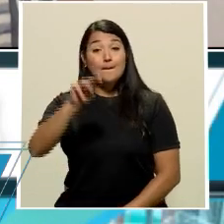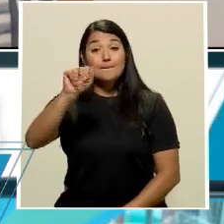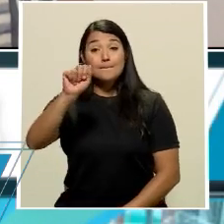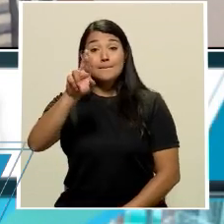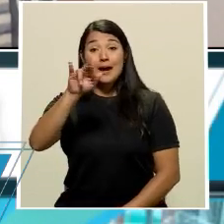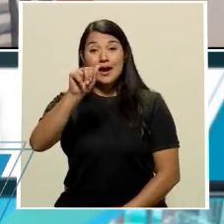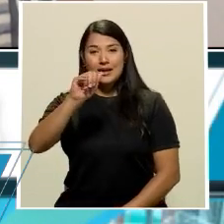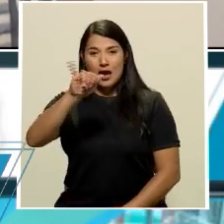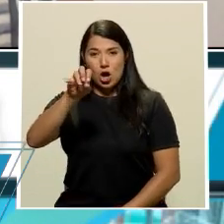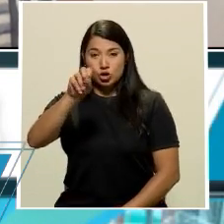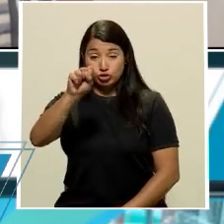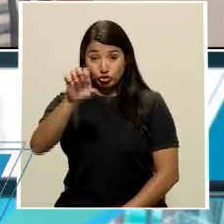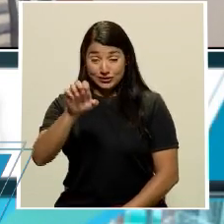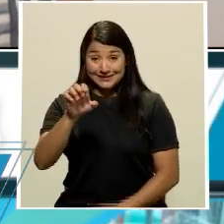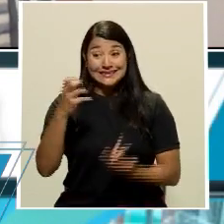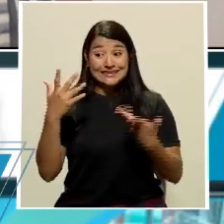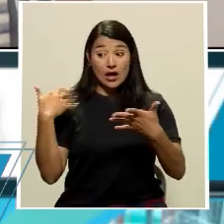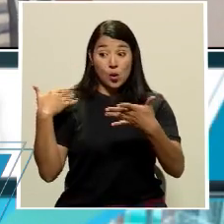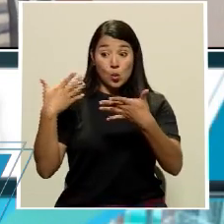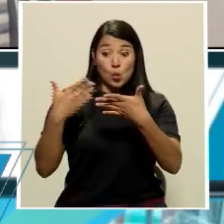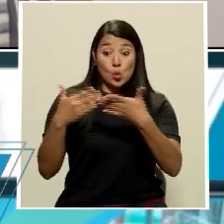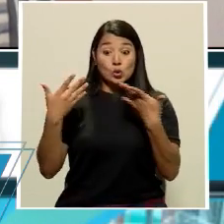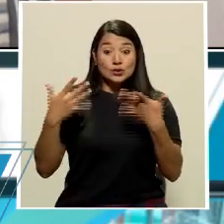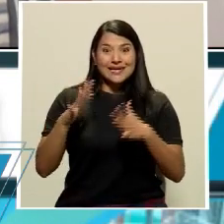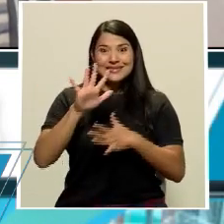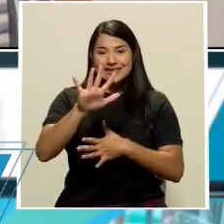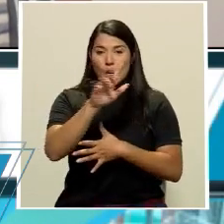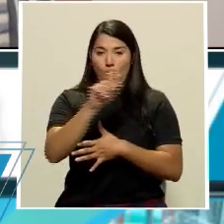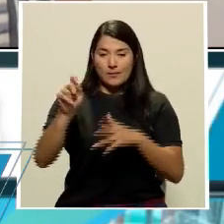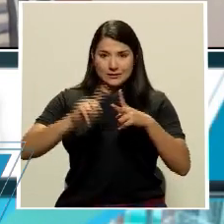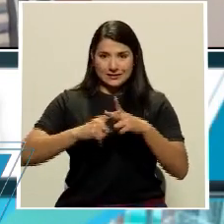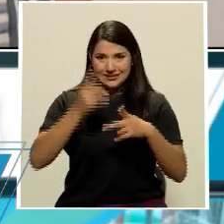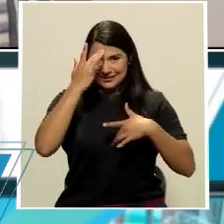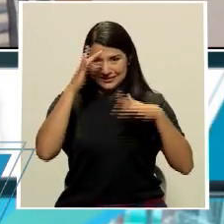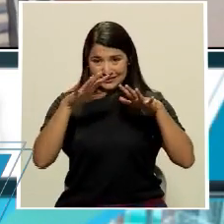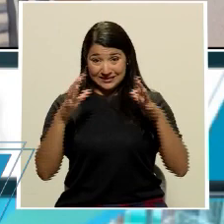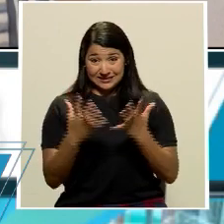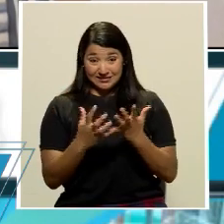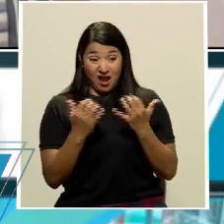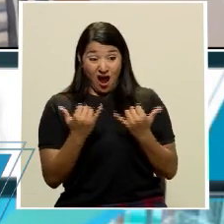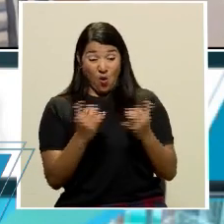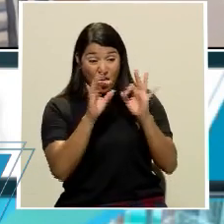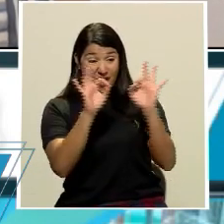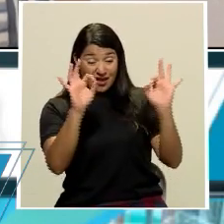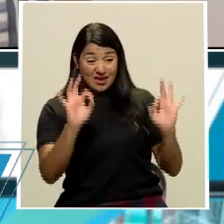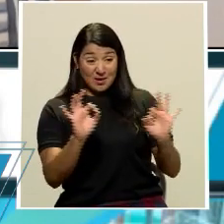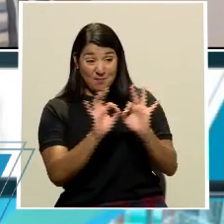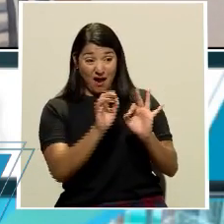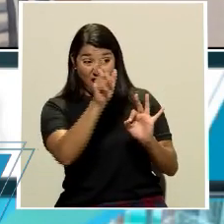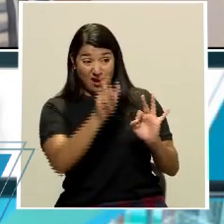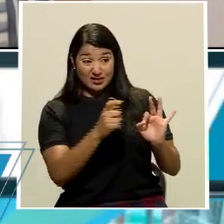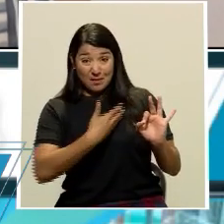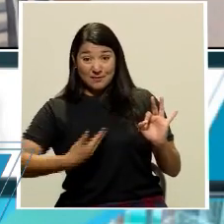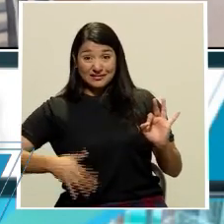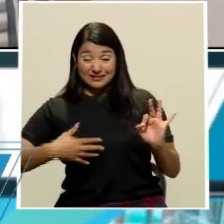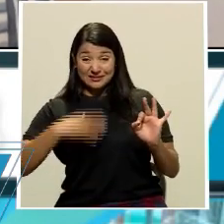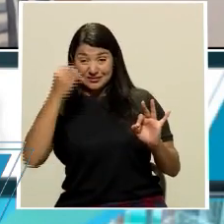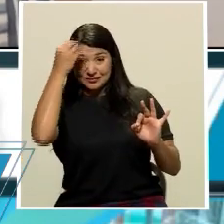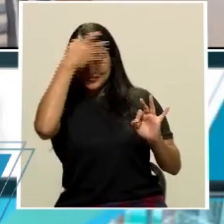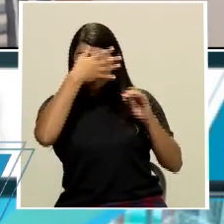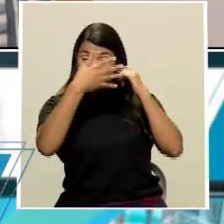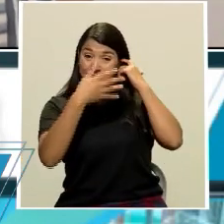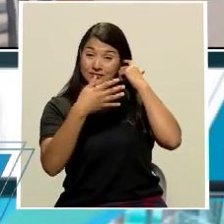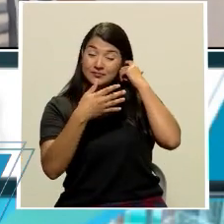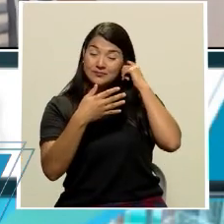José, a 5 meses de iniciada la pandemia, la imagen del presidente Carlos Alvarado y la percepción a